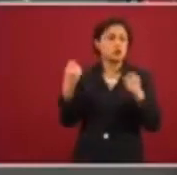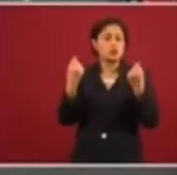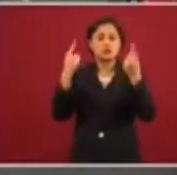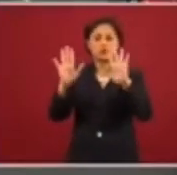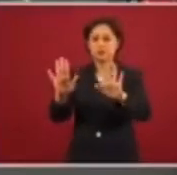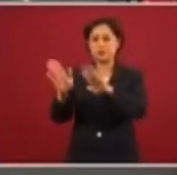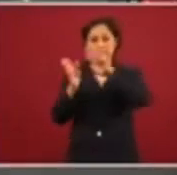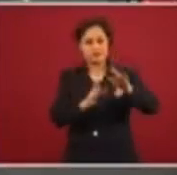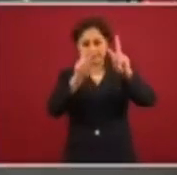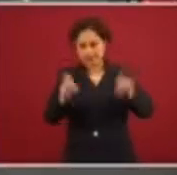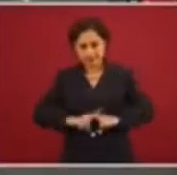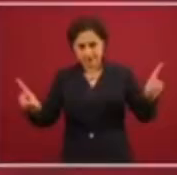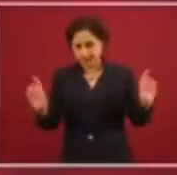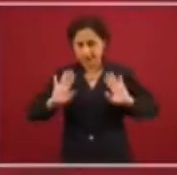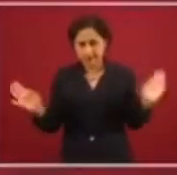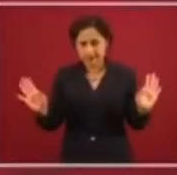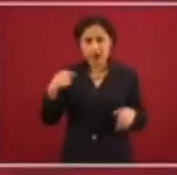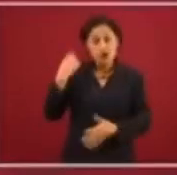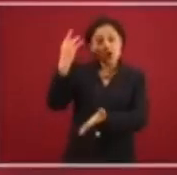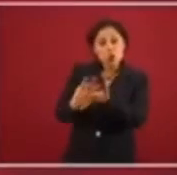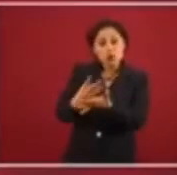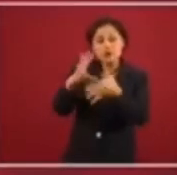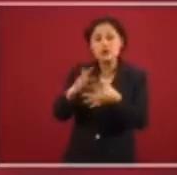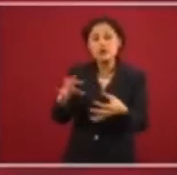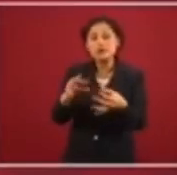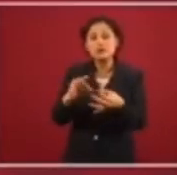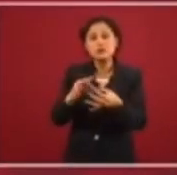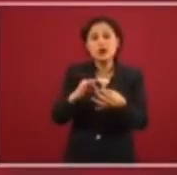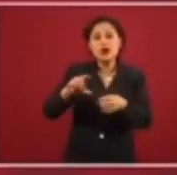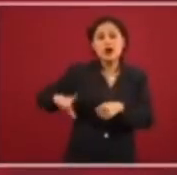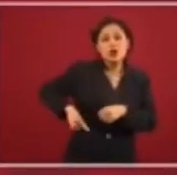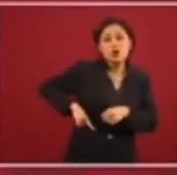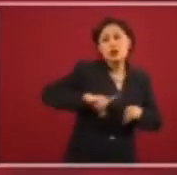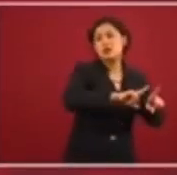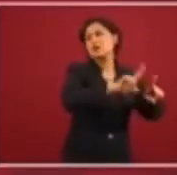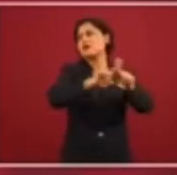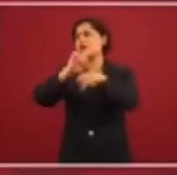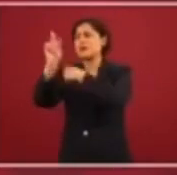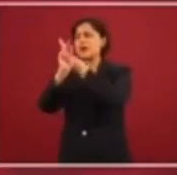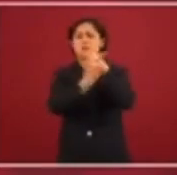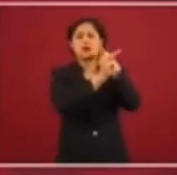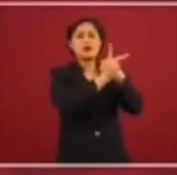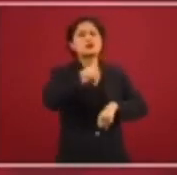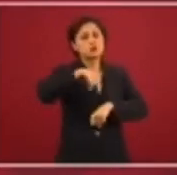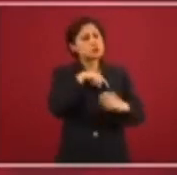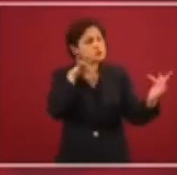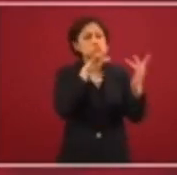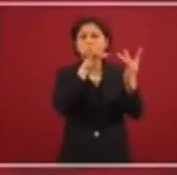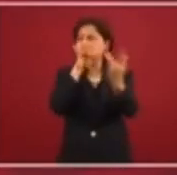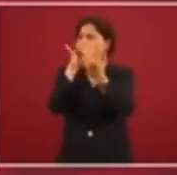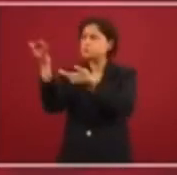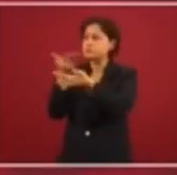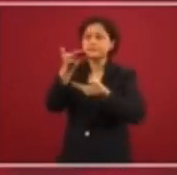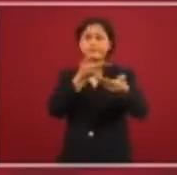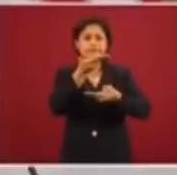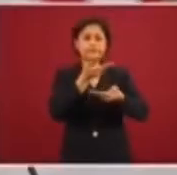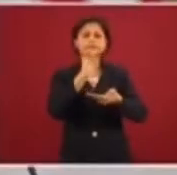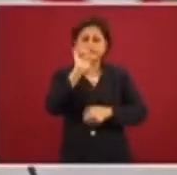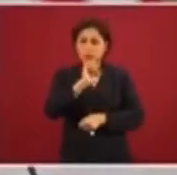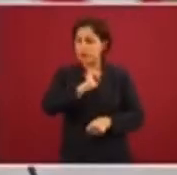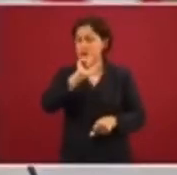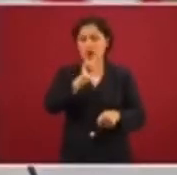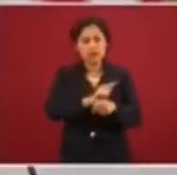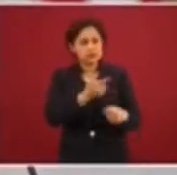Nada más decirles que llevamos muy buenas relaciones con todos los gobiernos del mundo. En especial llevamos muy buena relación con el gobierno de Estados